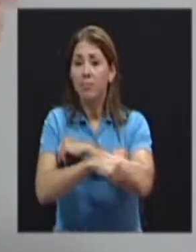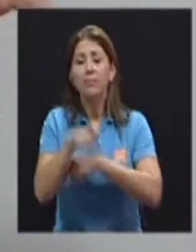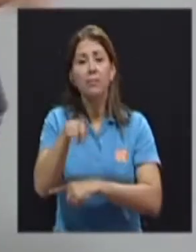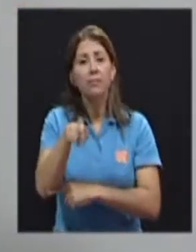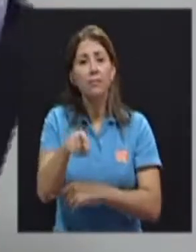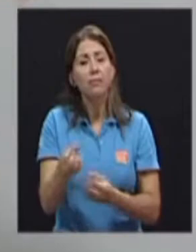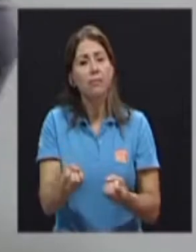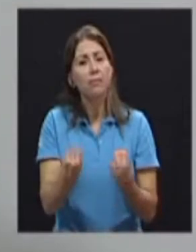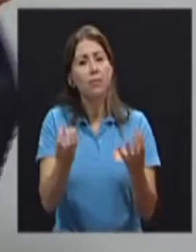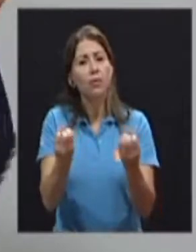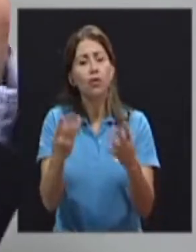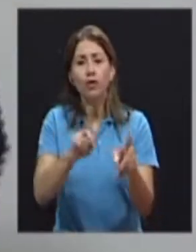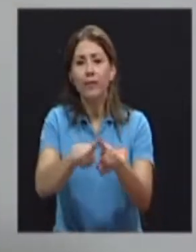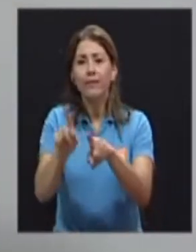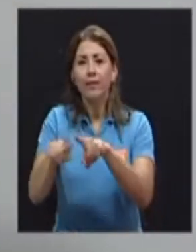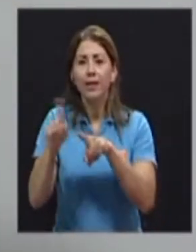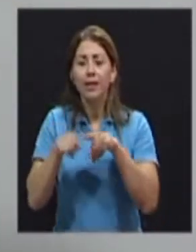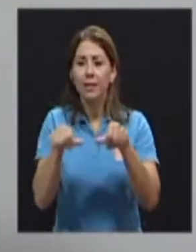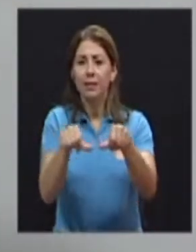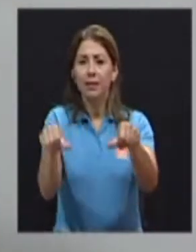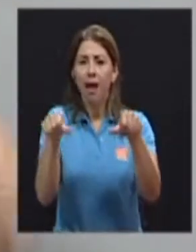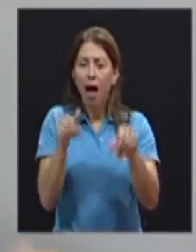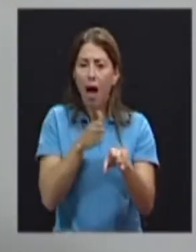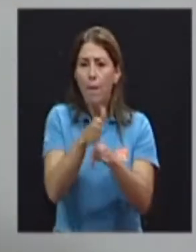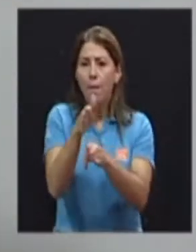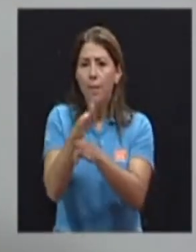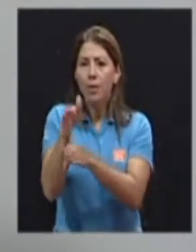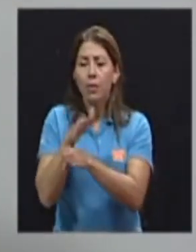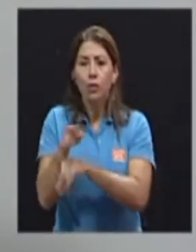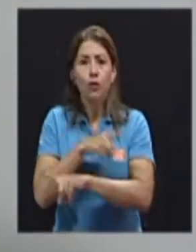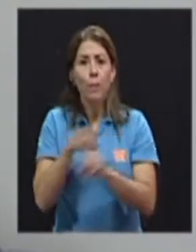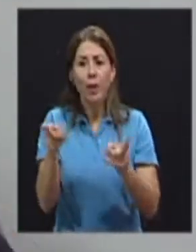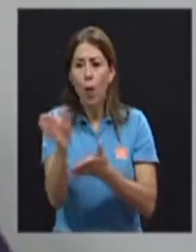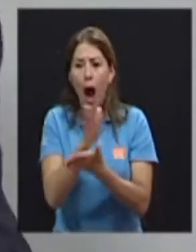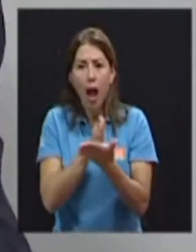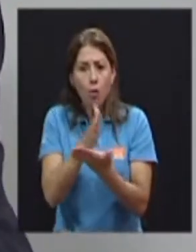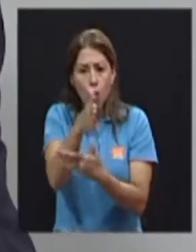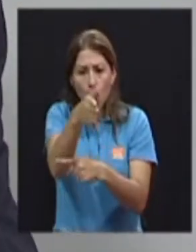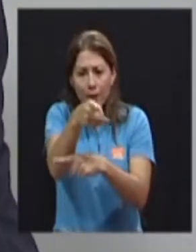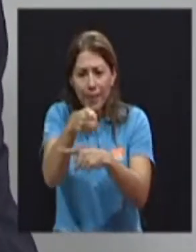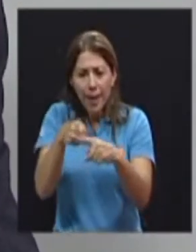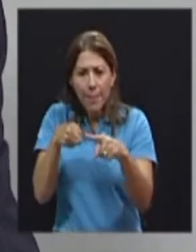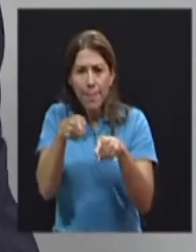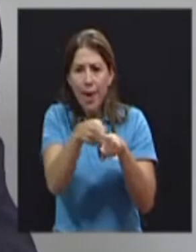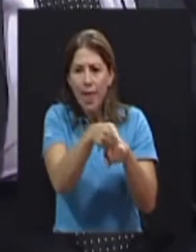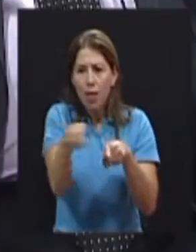todos los ámbitos, pero de ese espacio intermedio era muy importante. Sin ninguna duda.